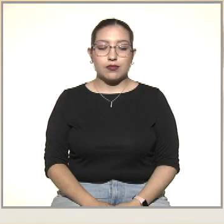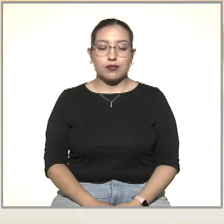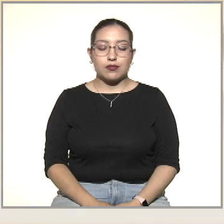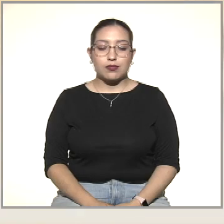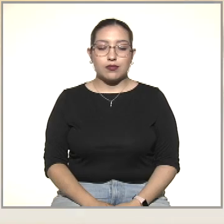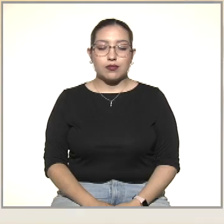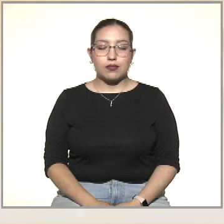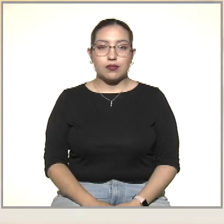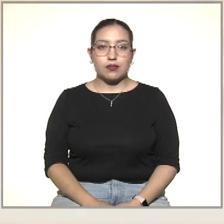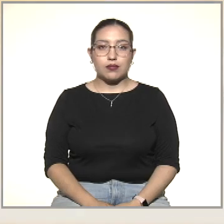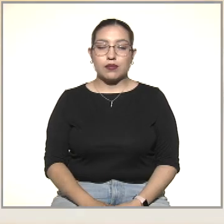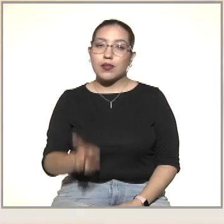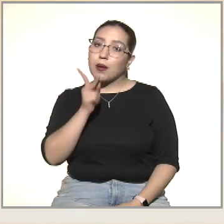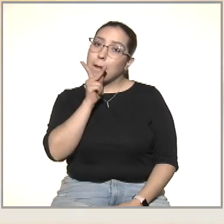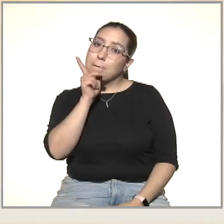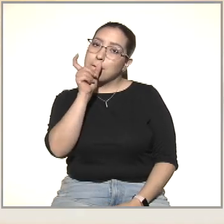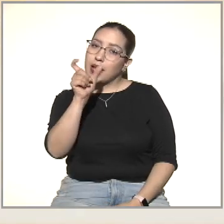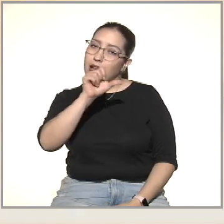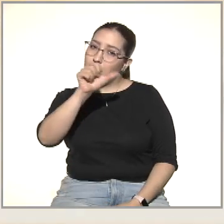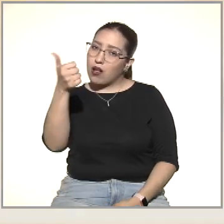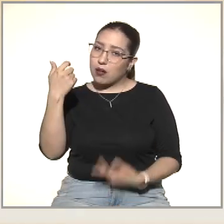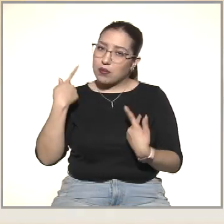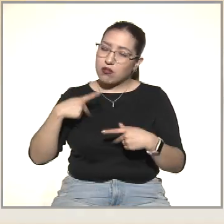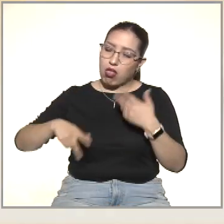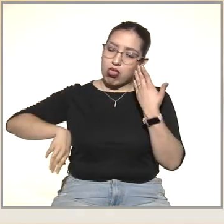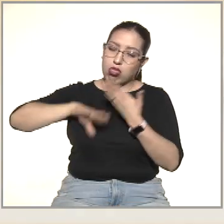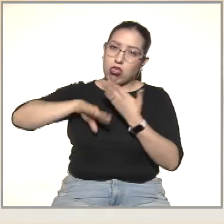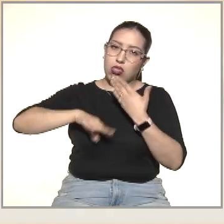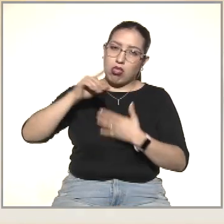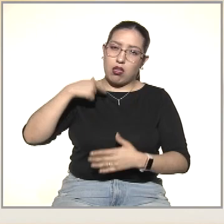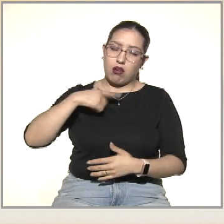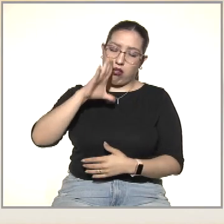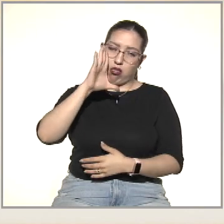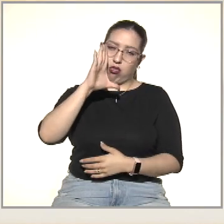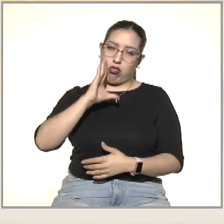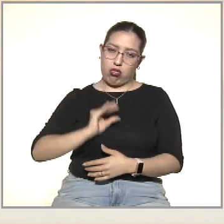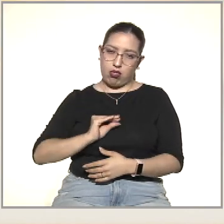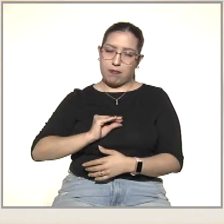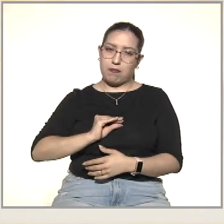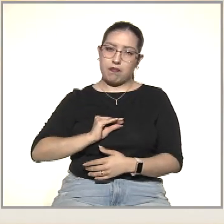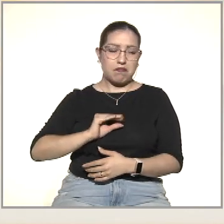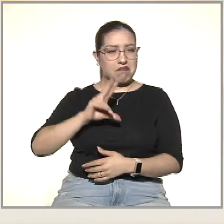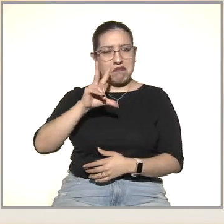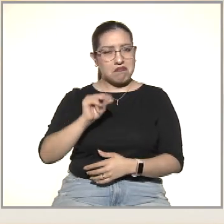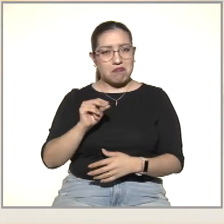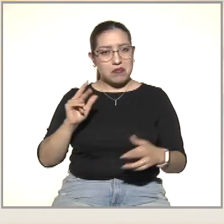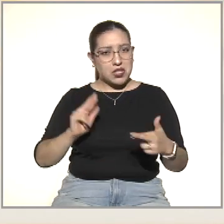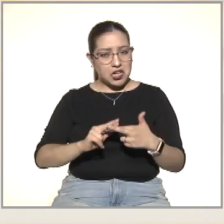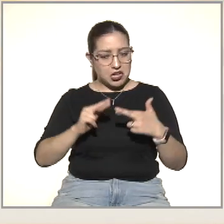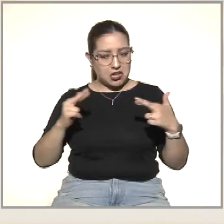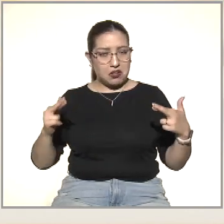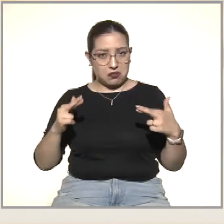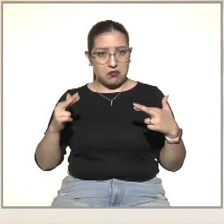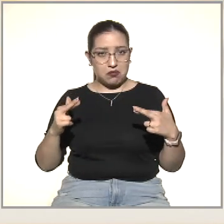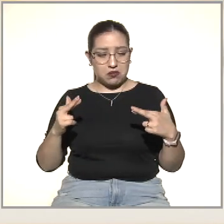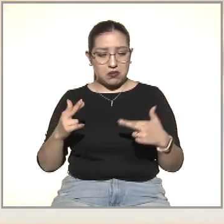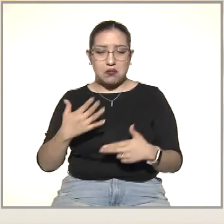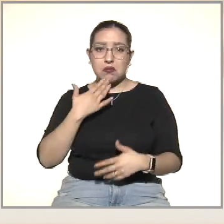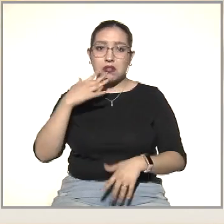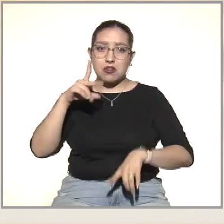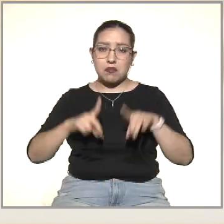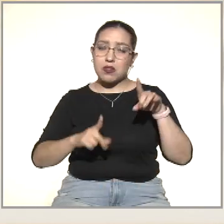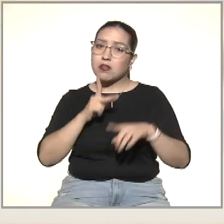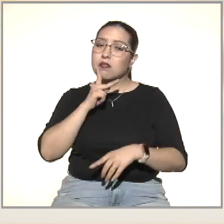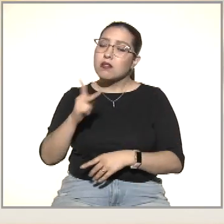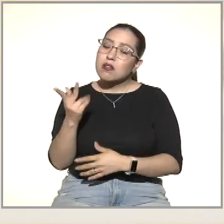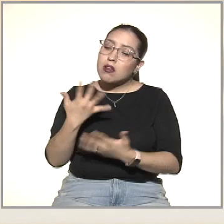No permitas que las palabras de los demás dañen tu autoestima. La calidad de las relaciones depende de las palabras que